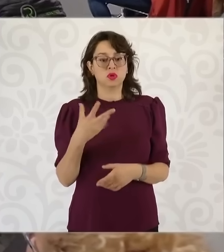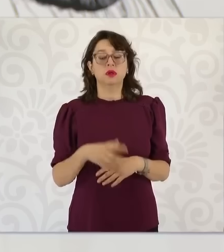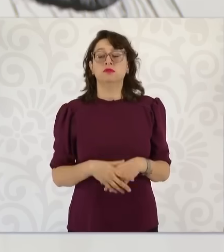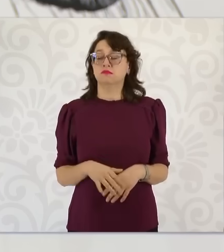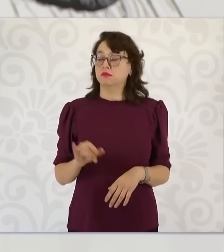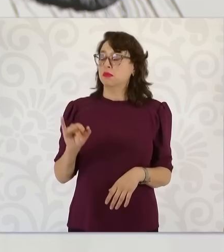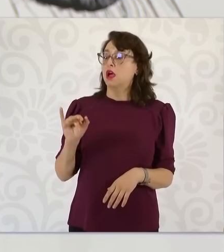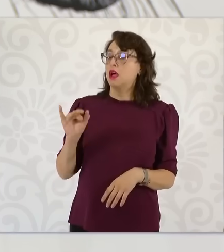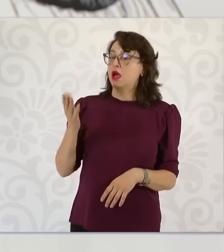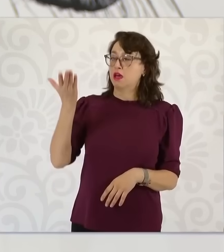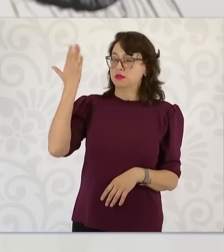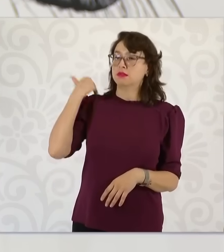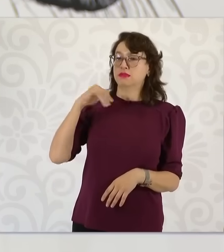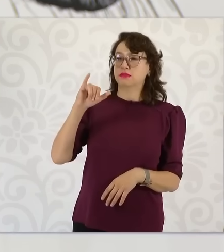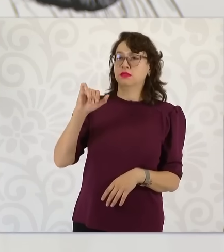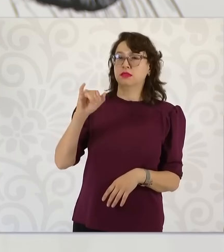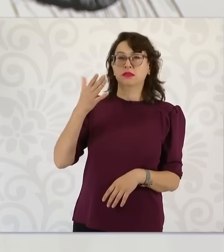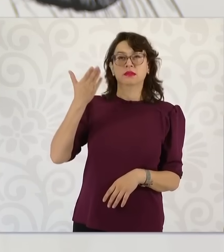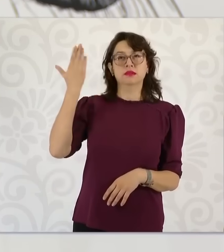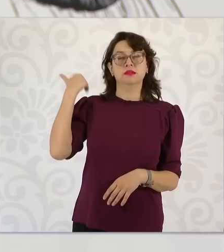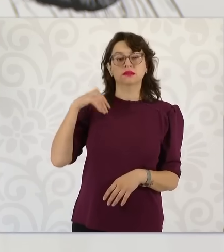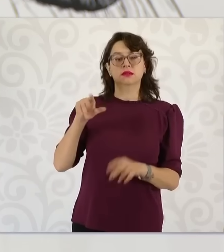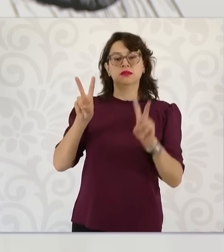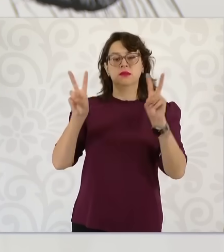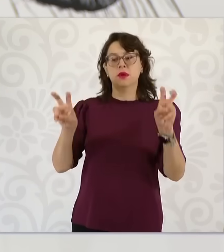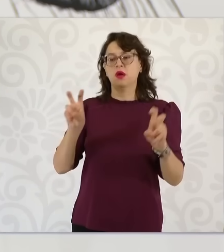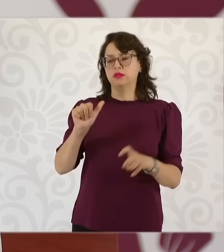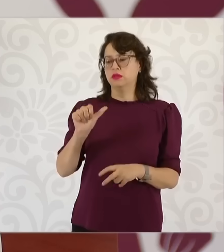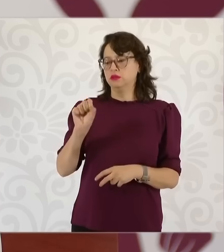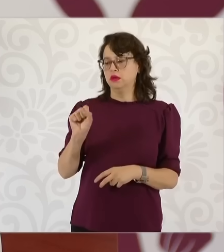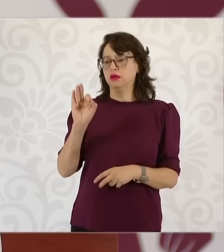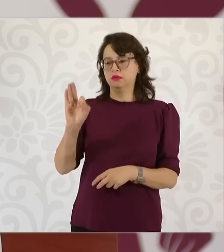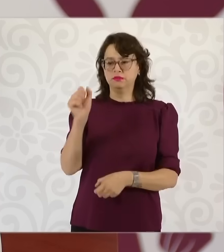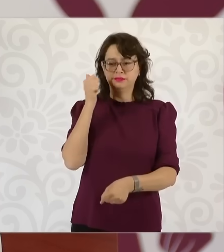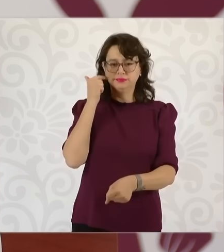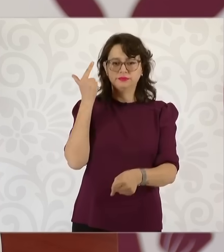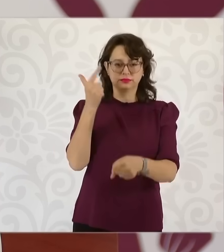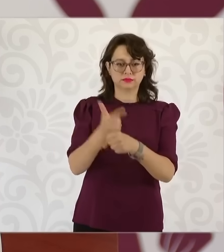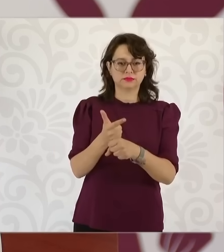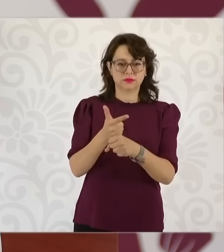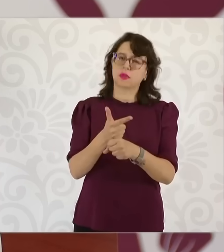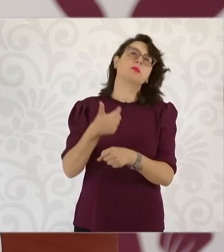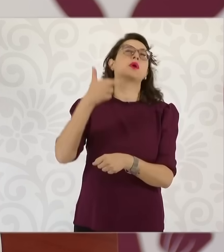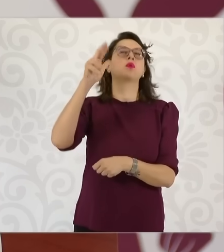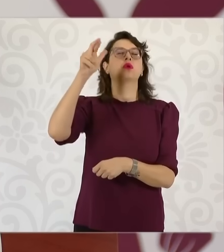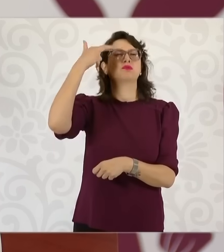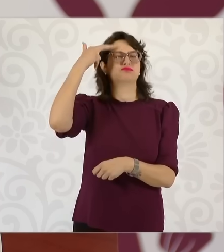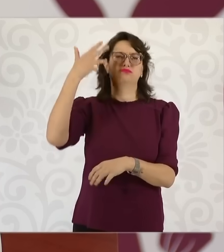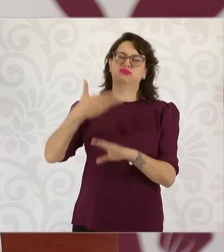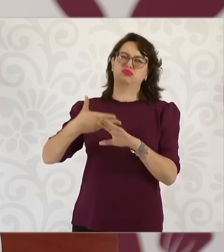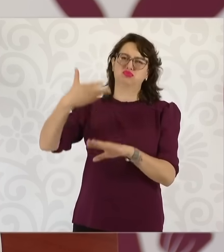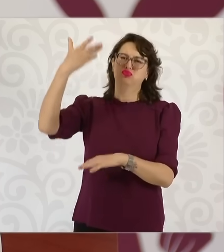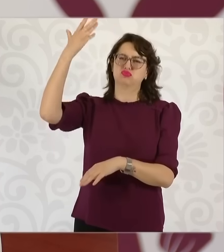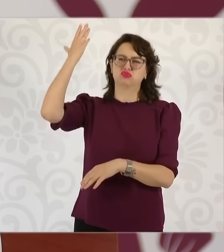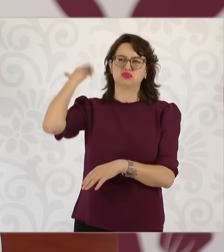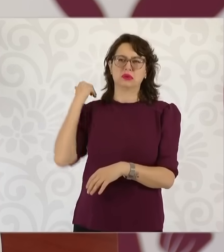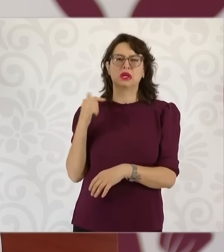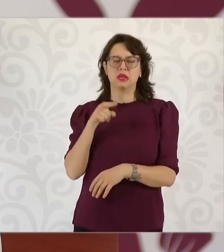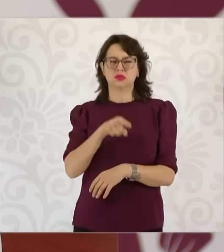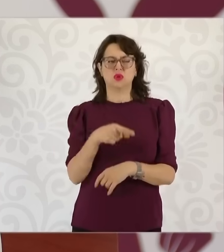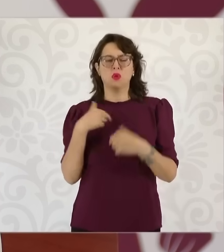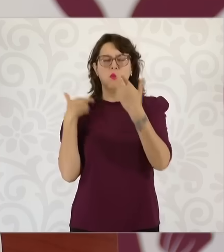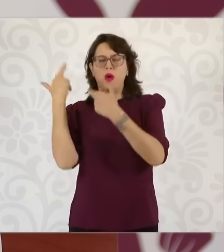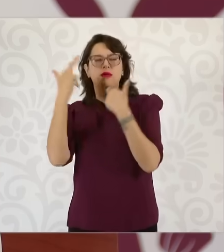Auditoría Superior, ¿no? De hace tiempo, ¿no? Por lo que recuerdo. Lo revisamos y se